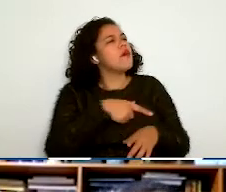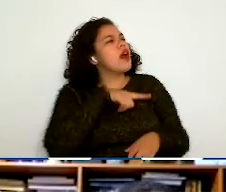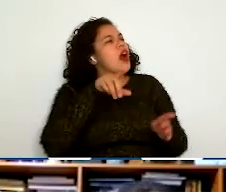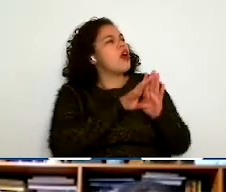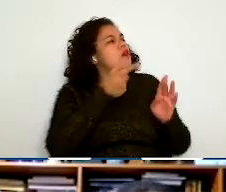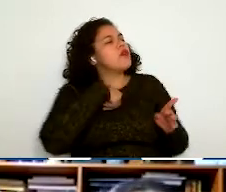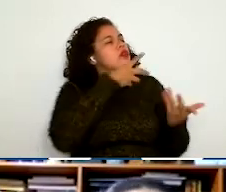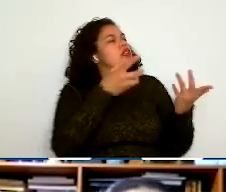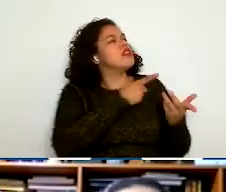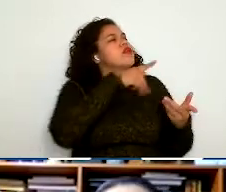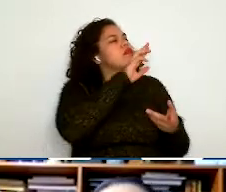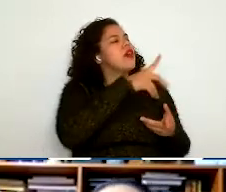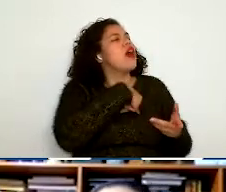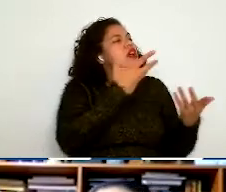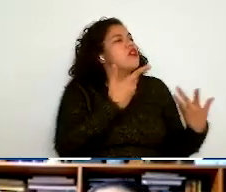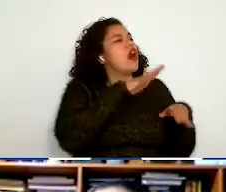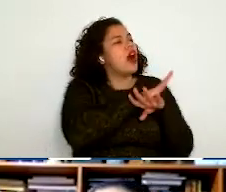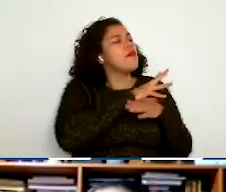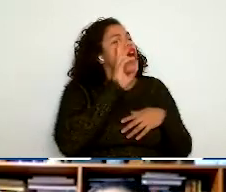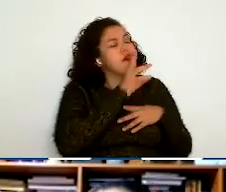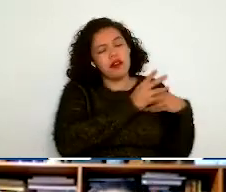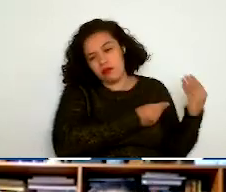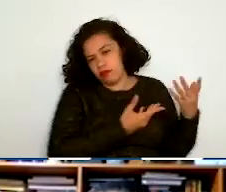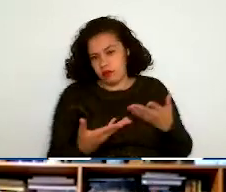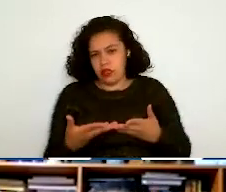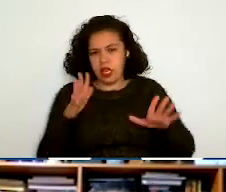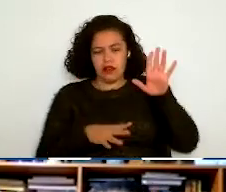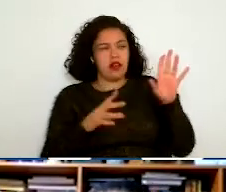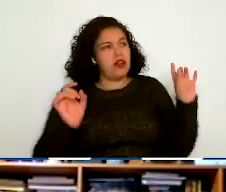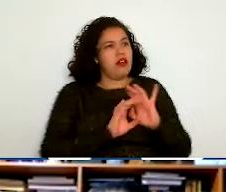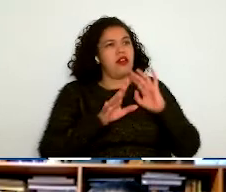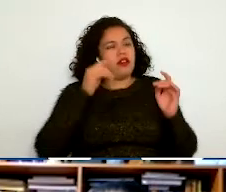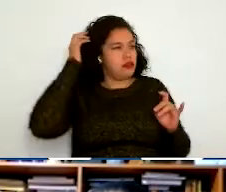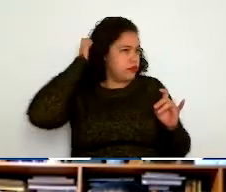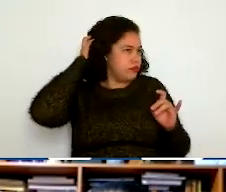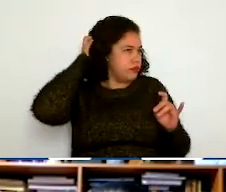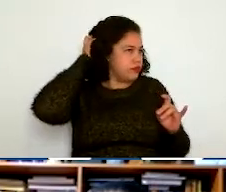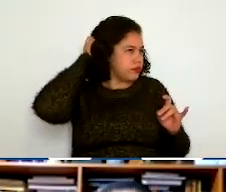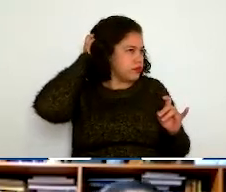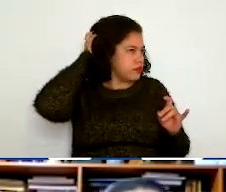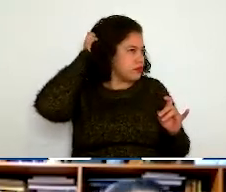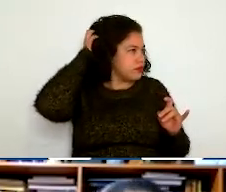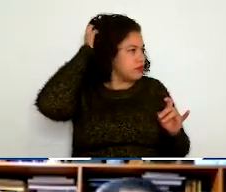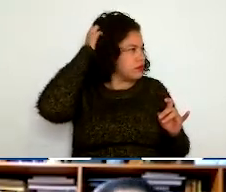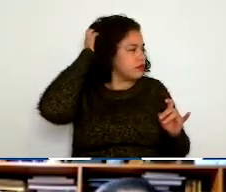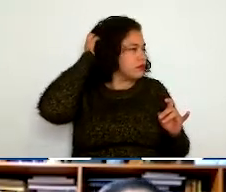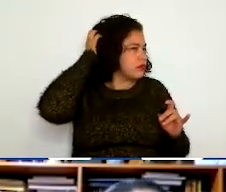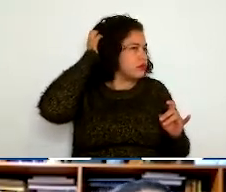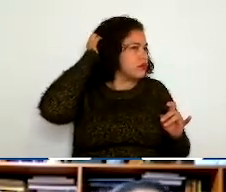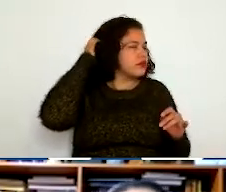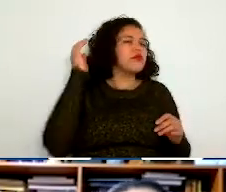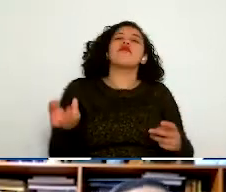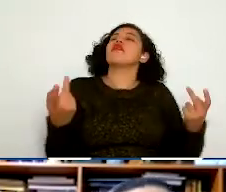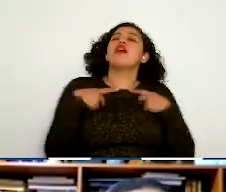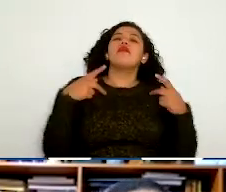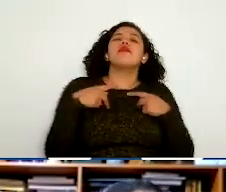estemos realizando, ¿no? A veces hasta escuchamos de pronto comentarios como de cierto personal que no quiere